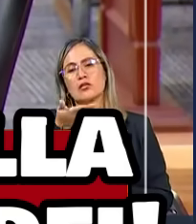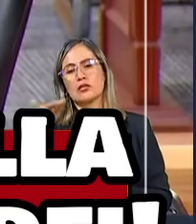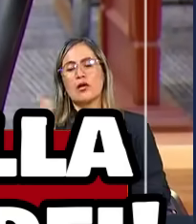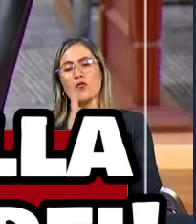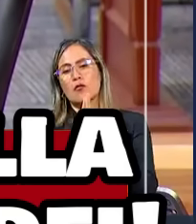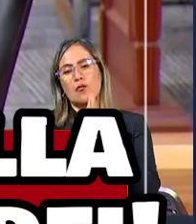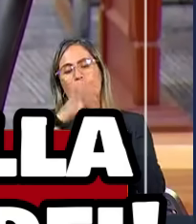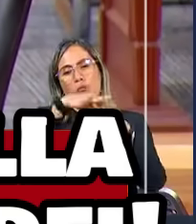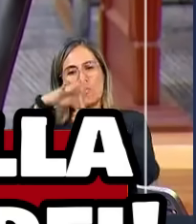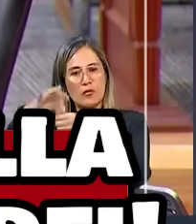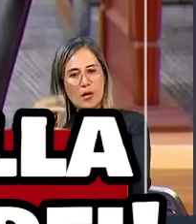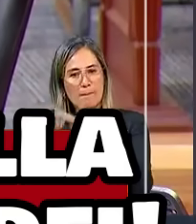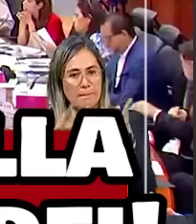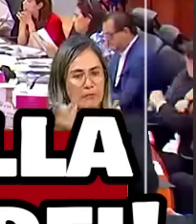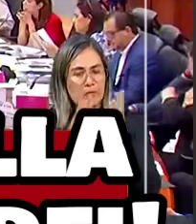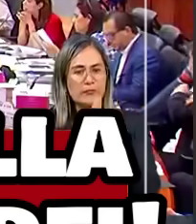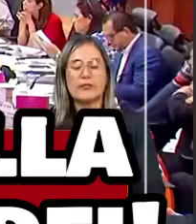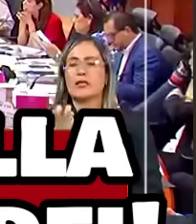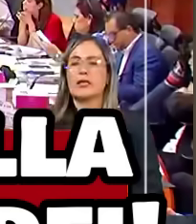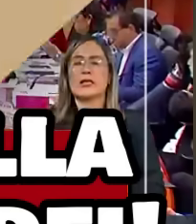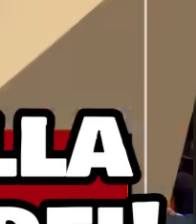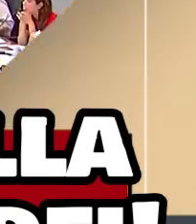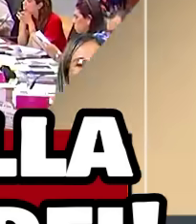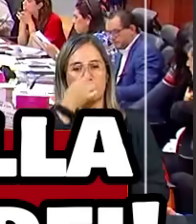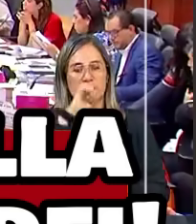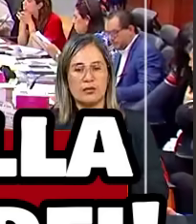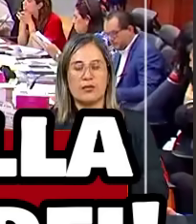ocupa. Gracias, secretario.